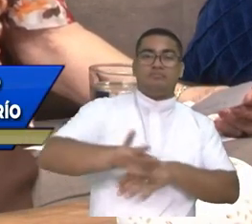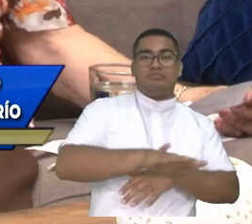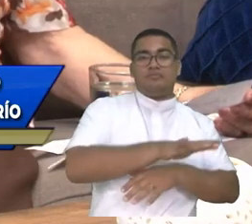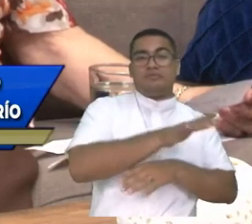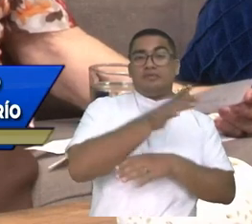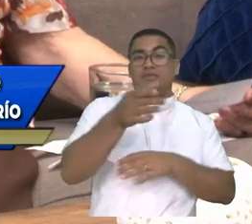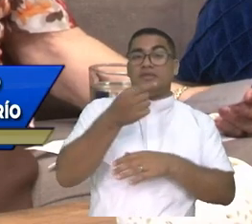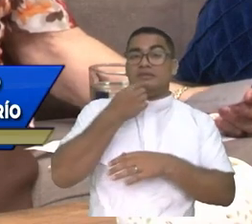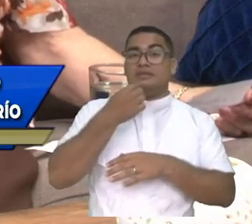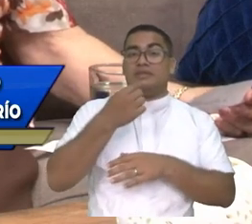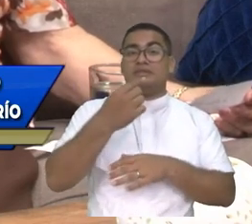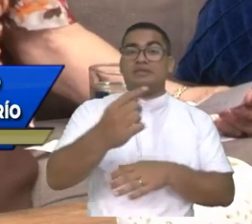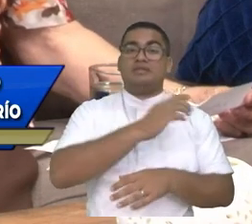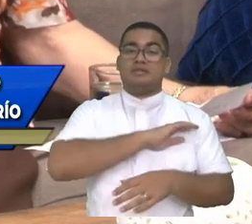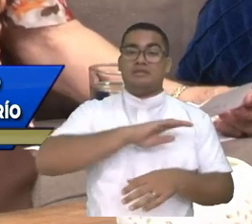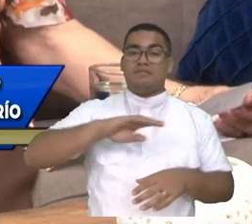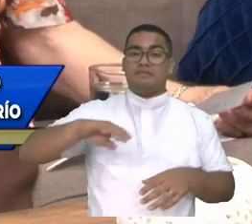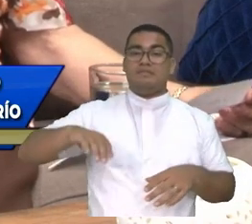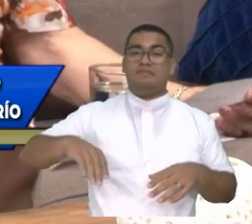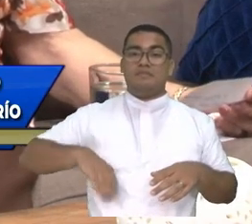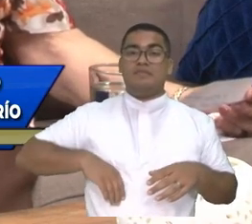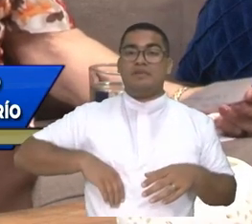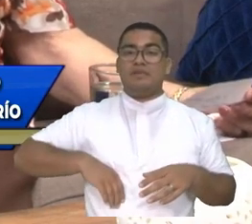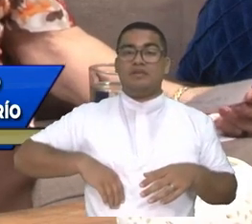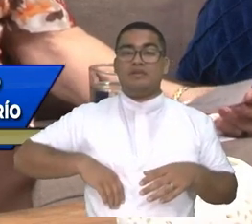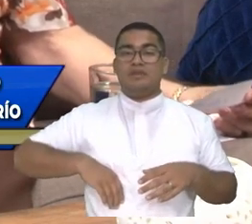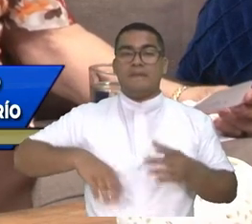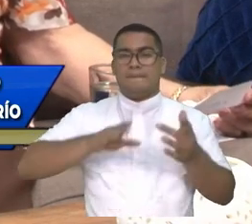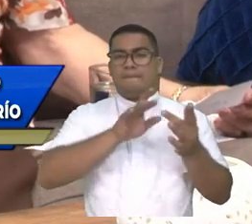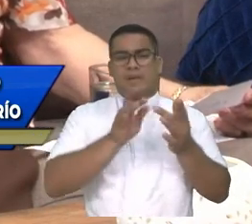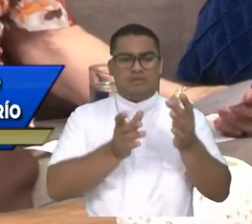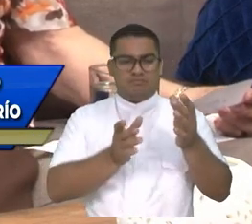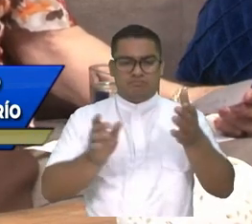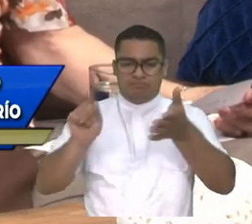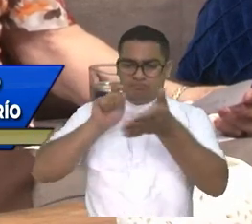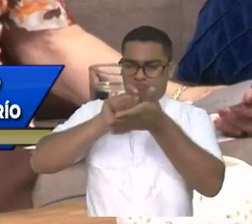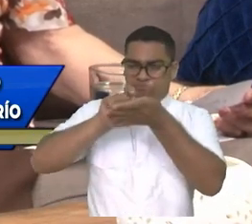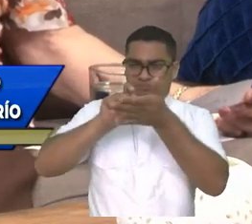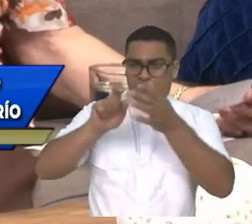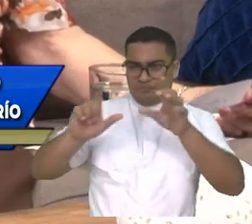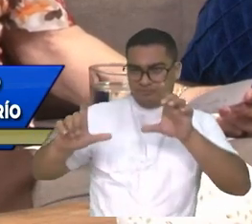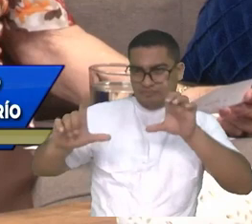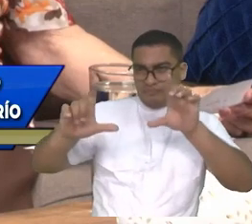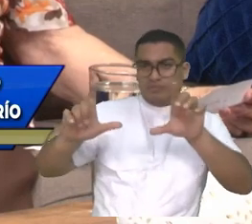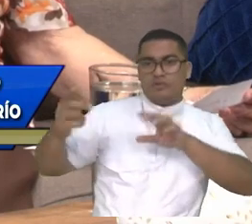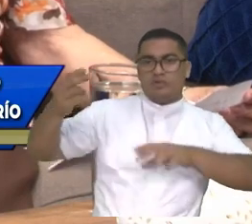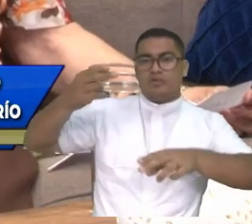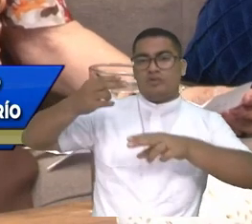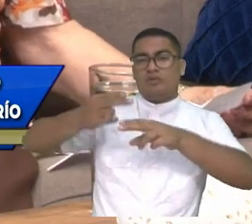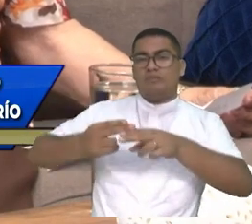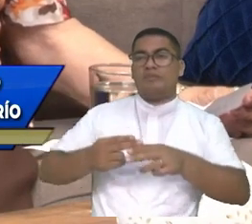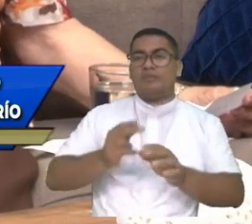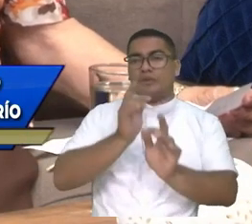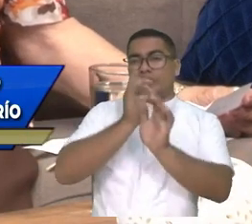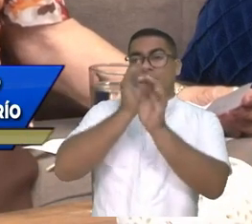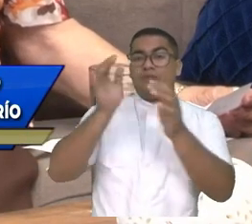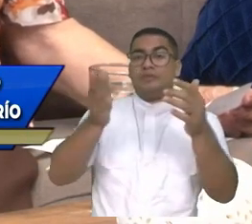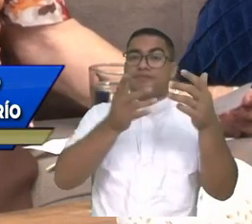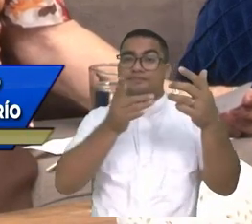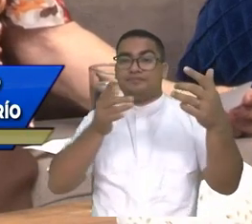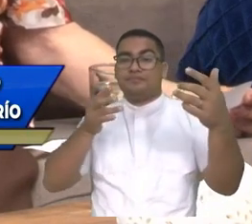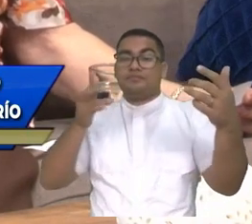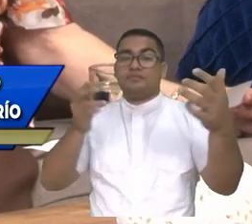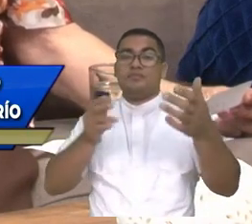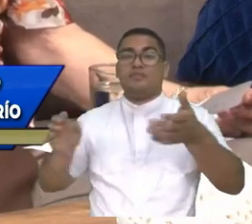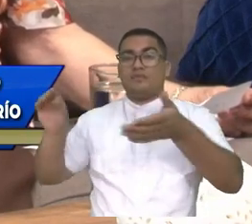Pongamos españoles en un severo mármol su nombre, flauta y lira y una inscripción